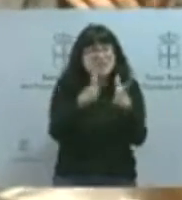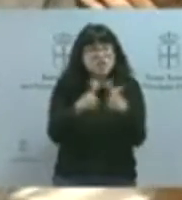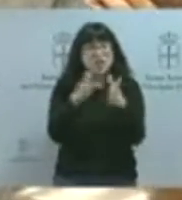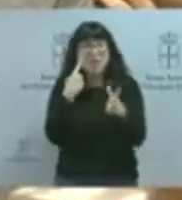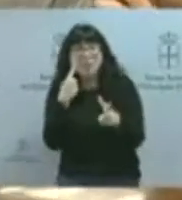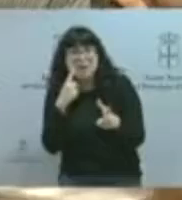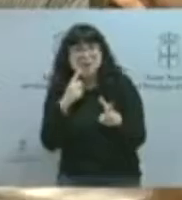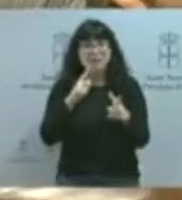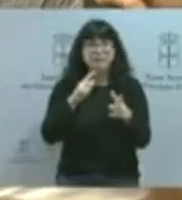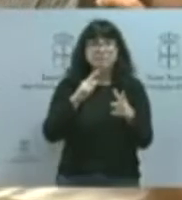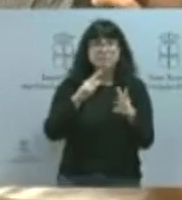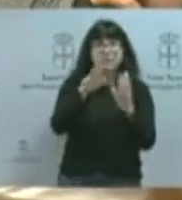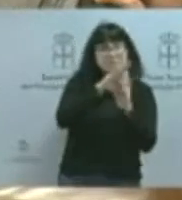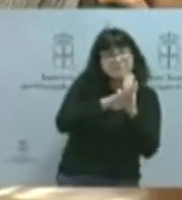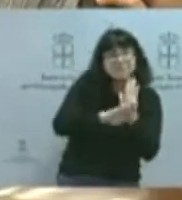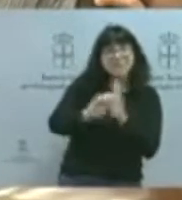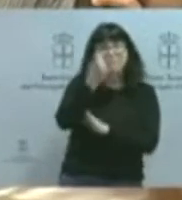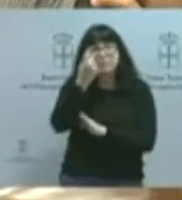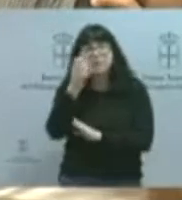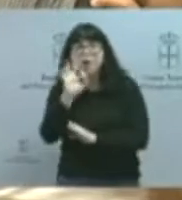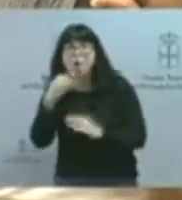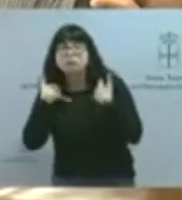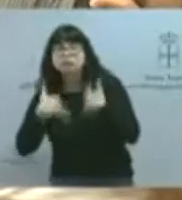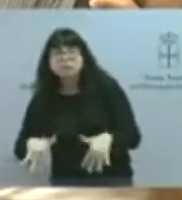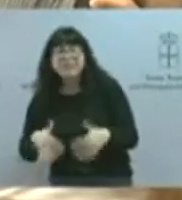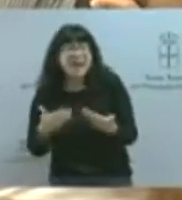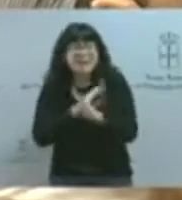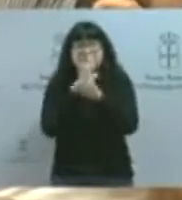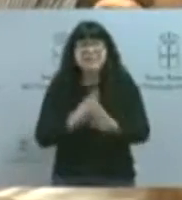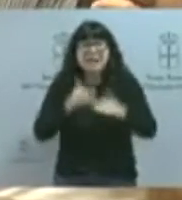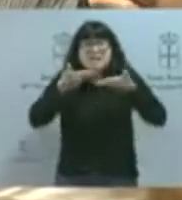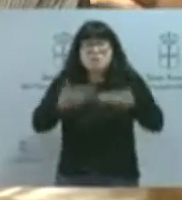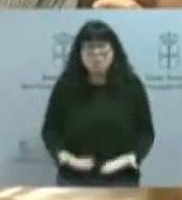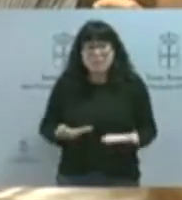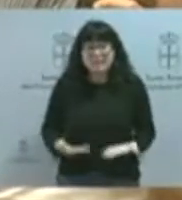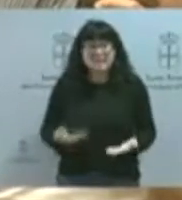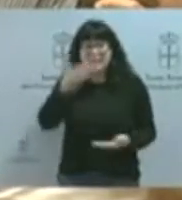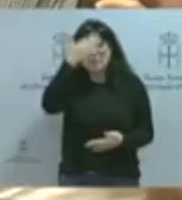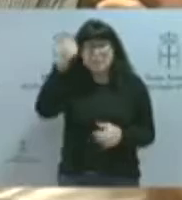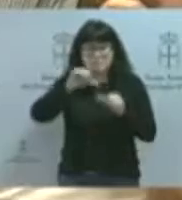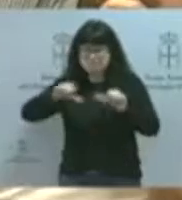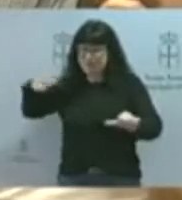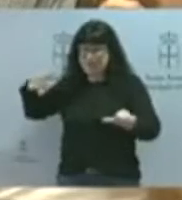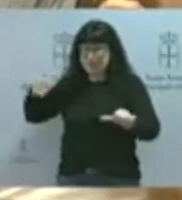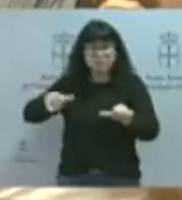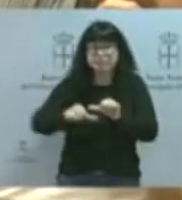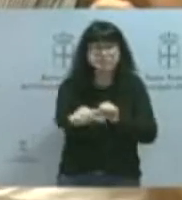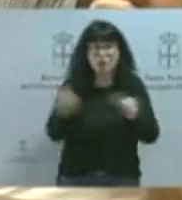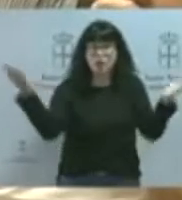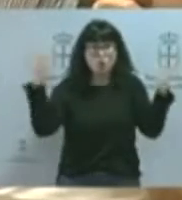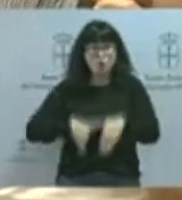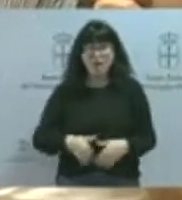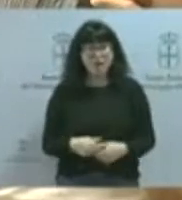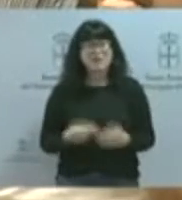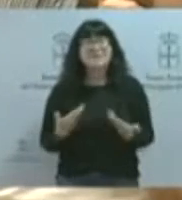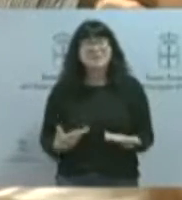aplicadas, viviremos en un presente sin memoria ni futuro. Y eso es precisamente lo que creo que sucede en Asturias. Vivimos